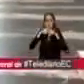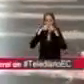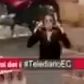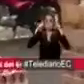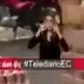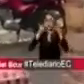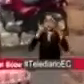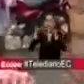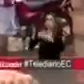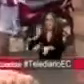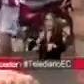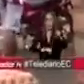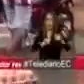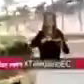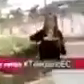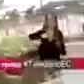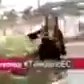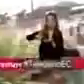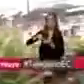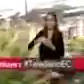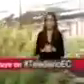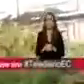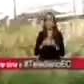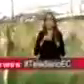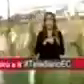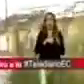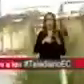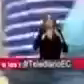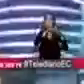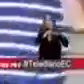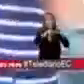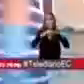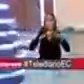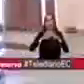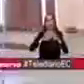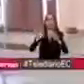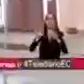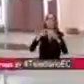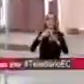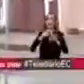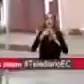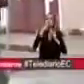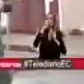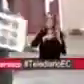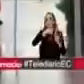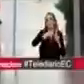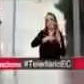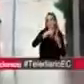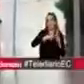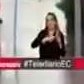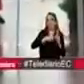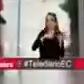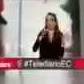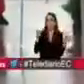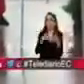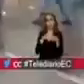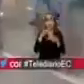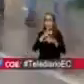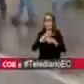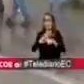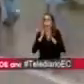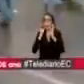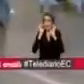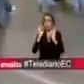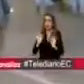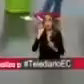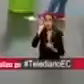Ministerio de Agricultura y como parte de un plan piloto en Babahoyo, se realizó el primer mercadito popular con productos de primera